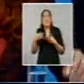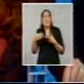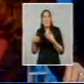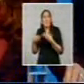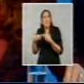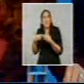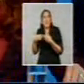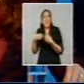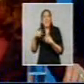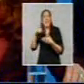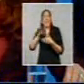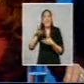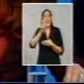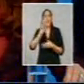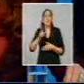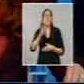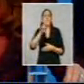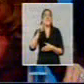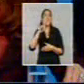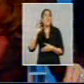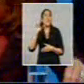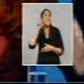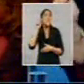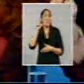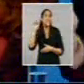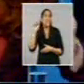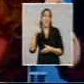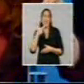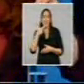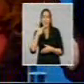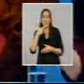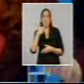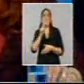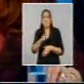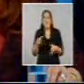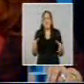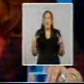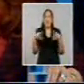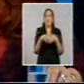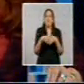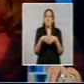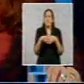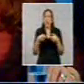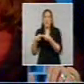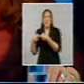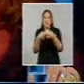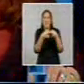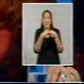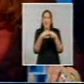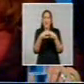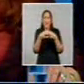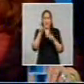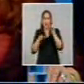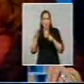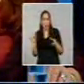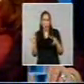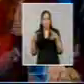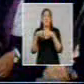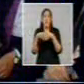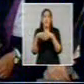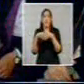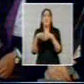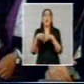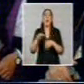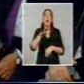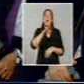Río Gallegos, a la cooperativa eléctrica. No está integrado Río Grande